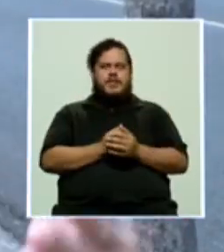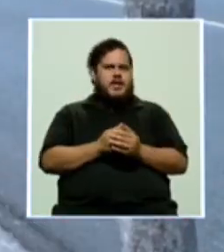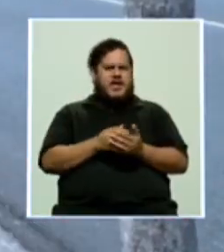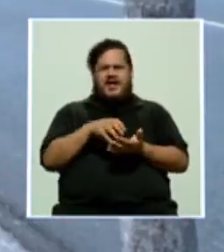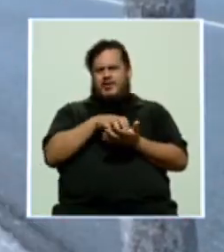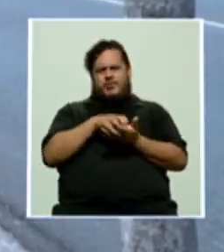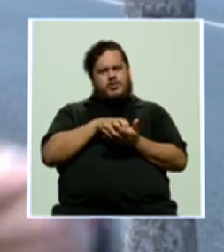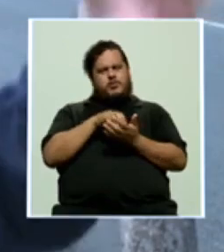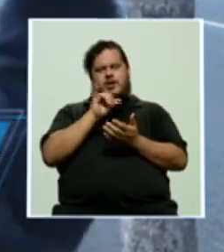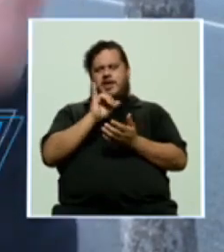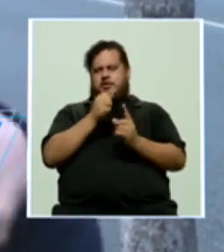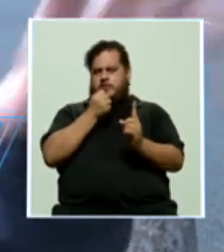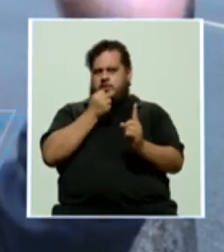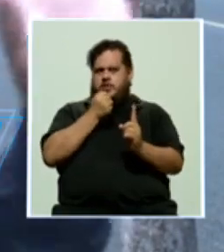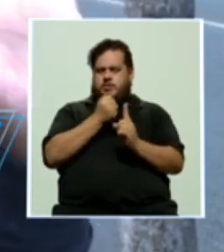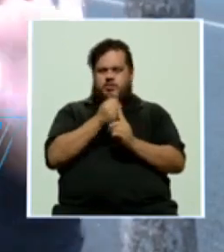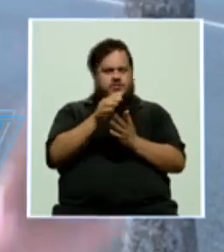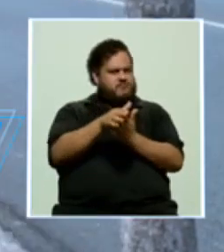un impacto demoledor